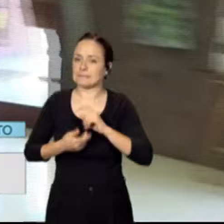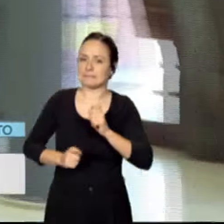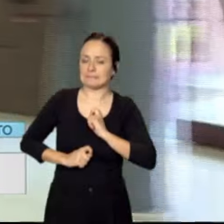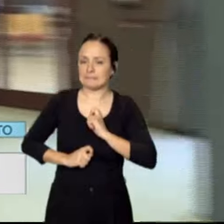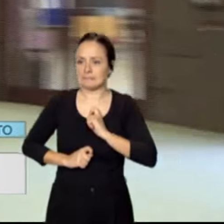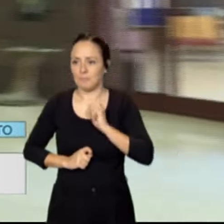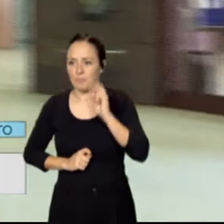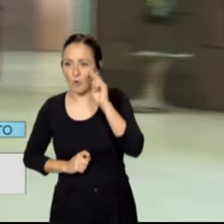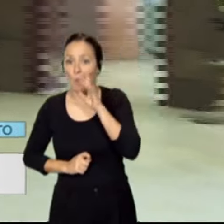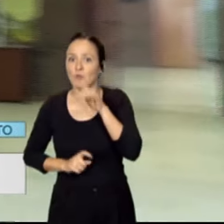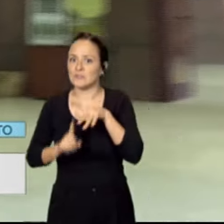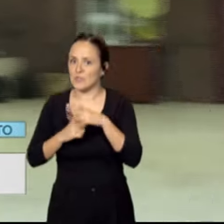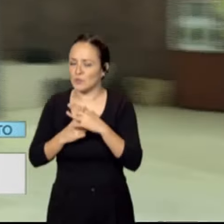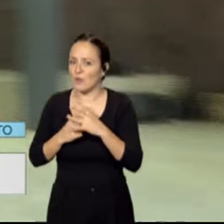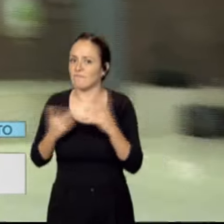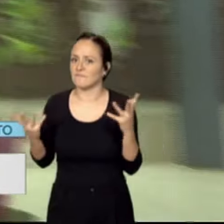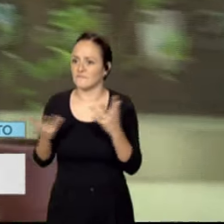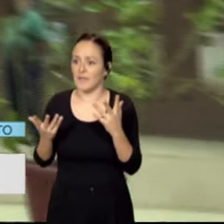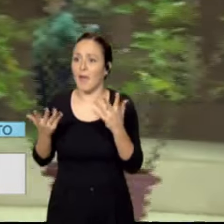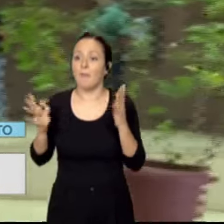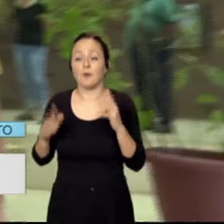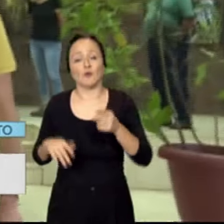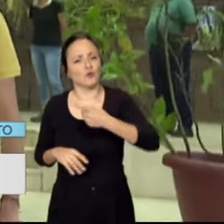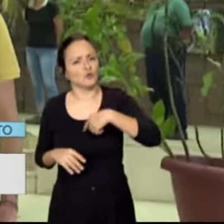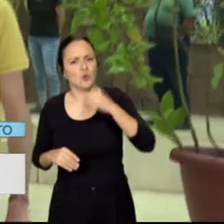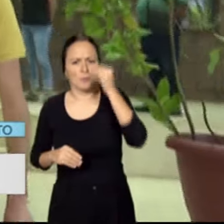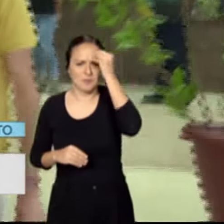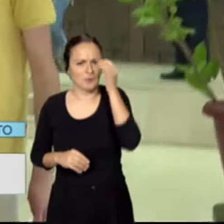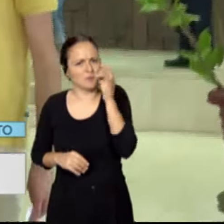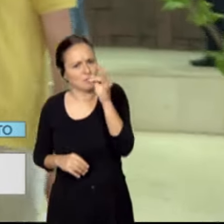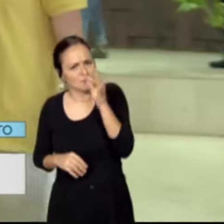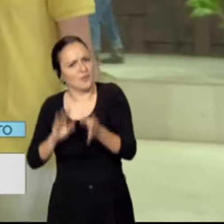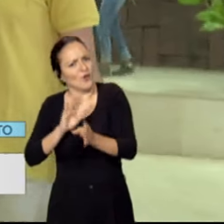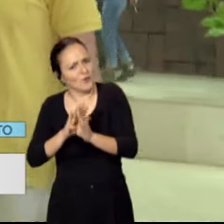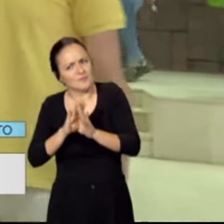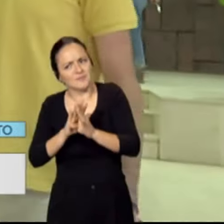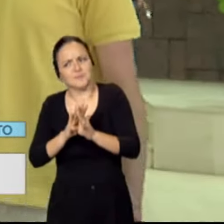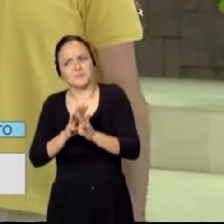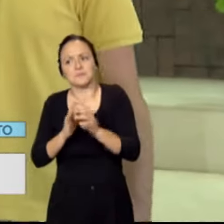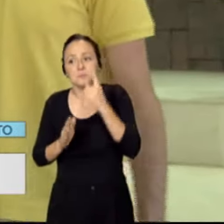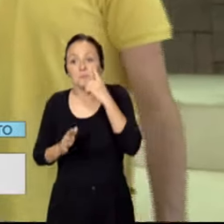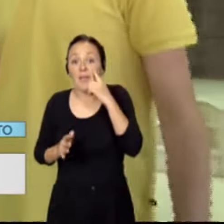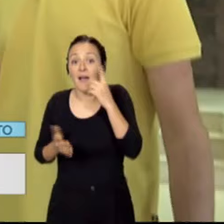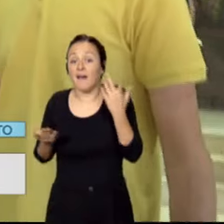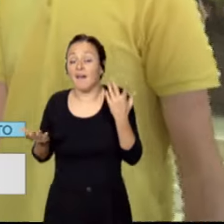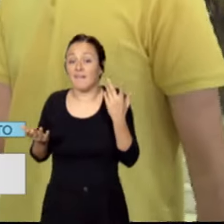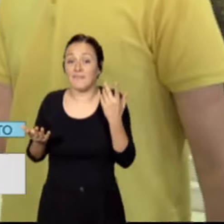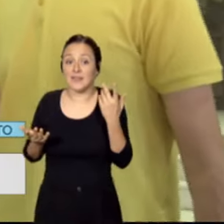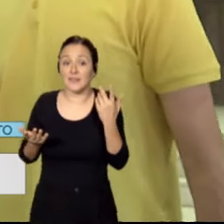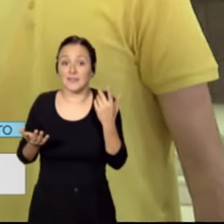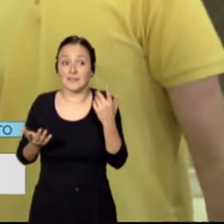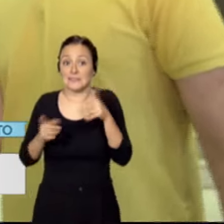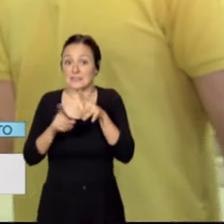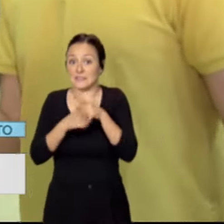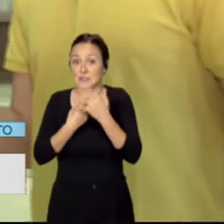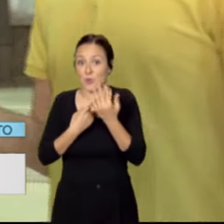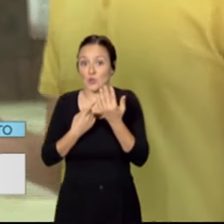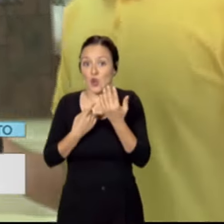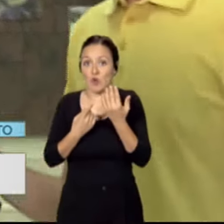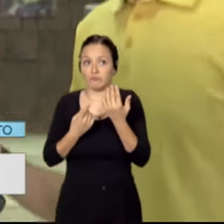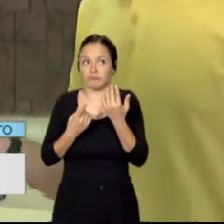situación pero siempre pensamos en el bueno y vamos a ver cómo cómo se puede organizar la situación por